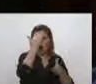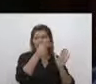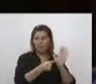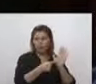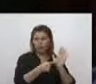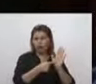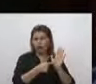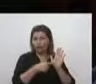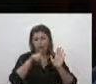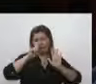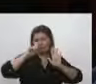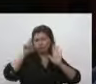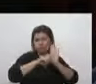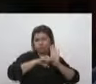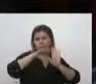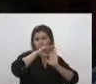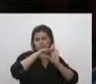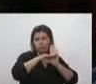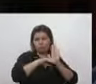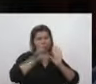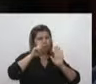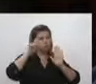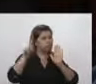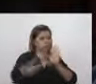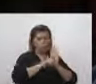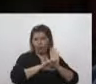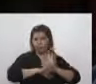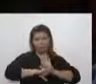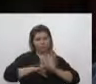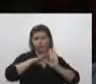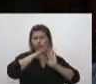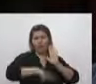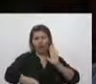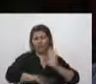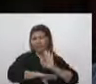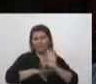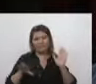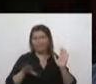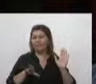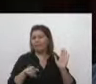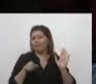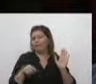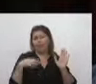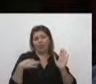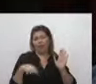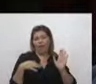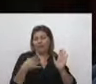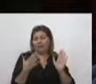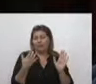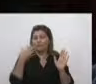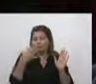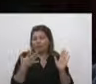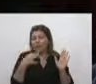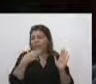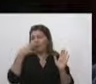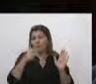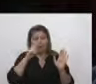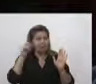pedido. No de Unión por la Patria, sino por parte del radicalismo, para que también se lleve adelante esta sesión. Sí, sí, a ver, entonces, hoy todos los